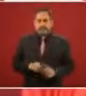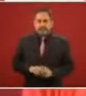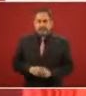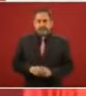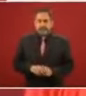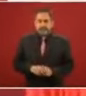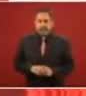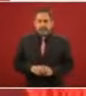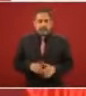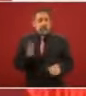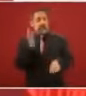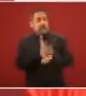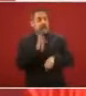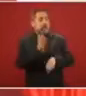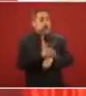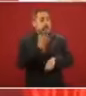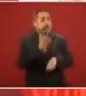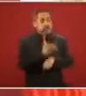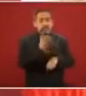solo castigo.